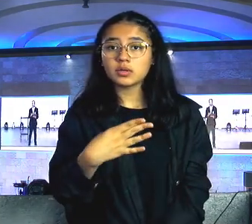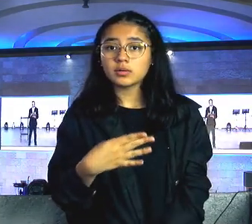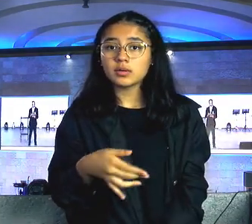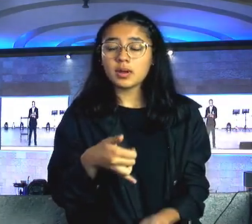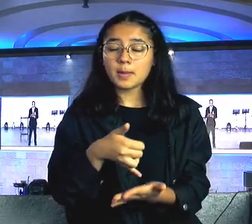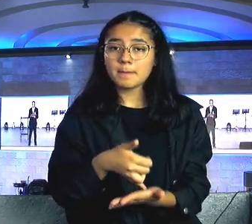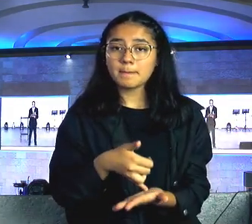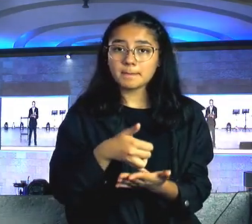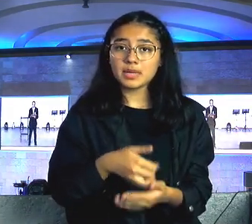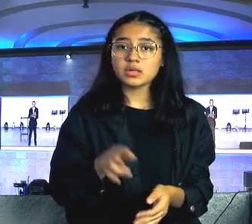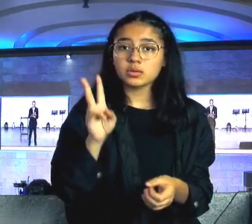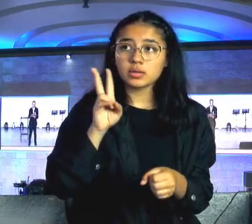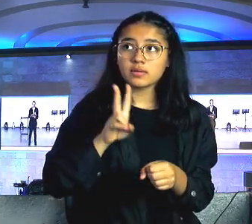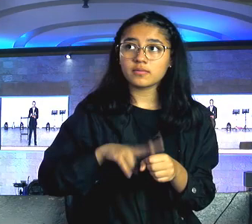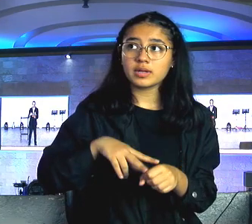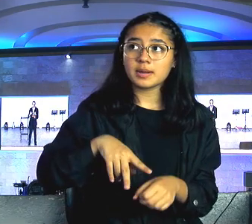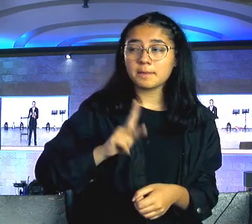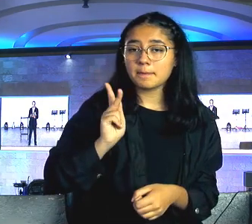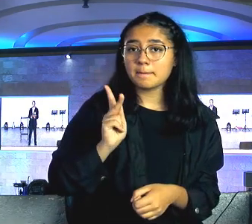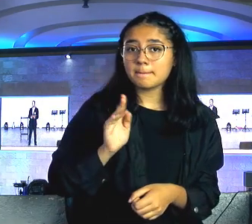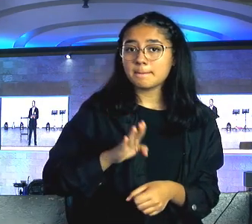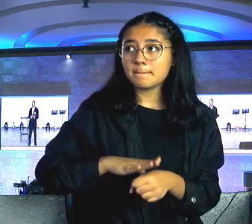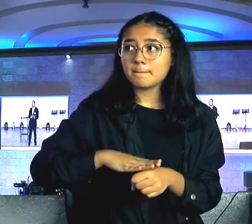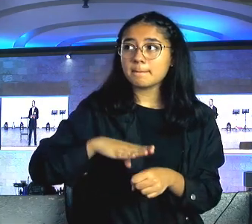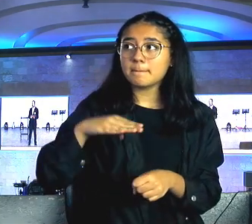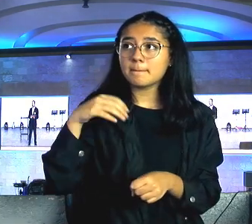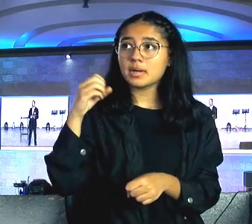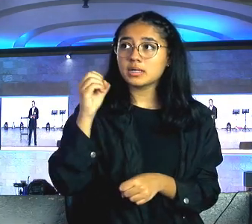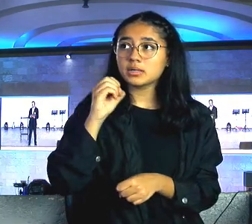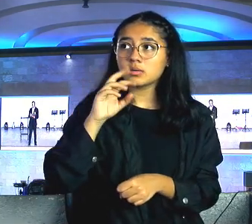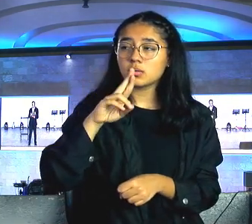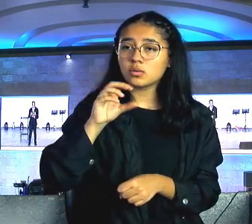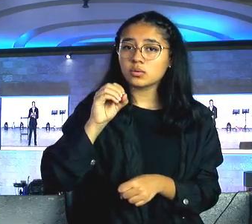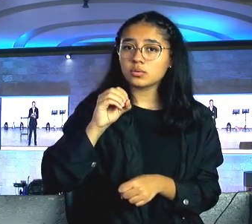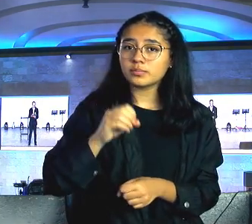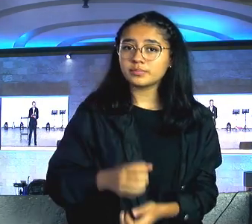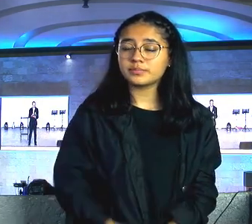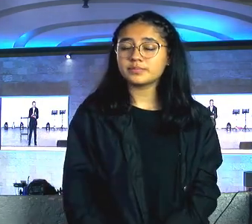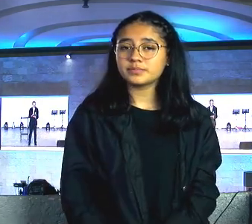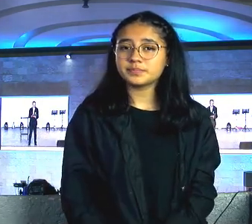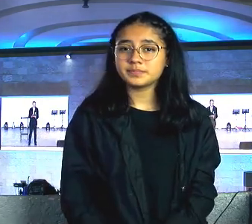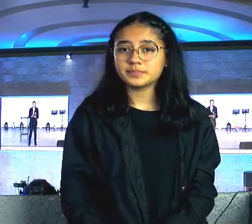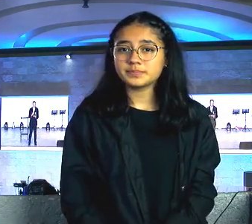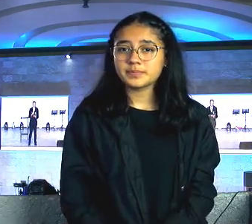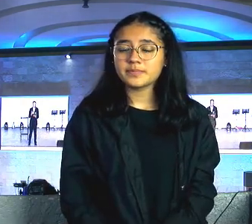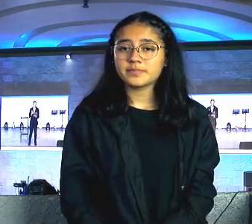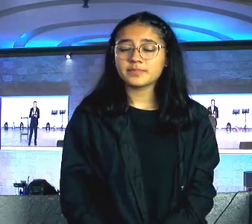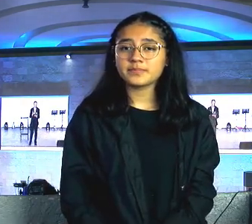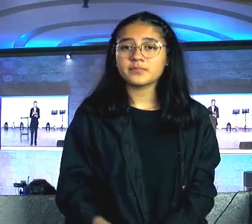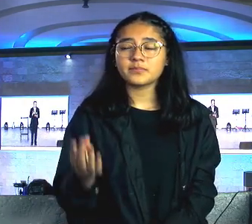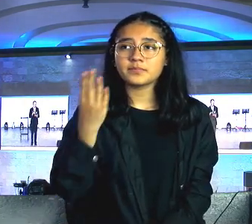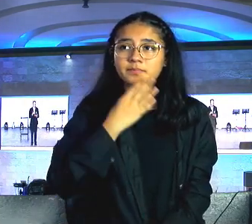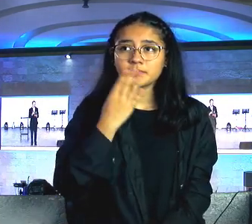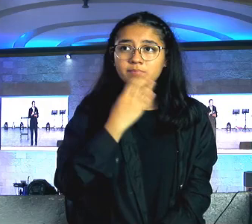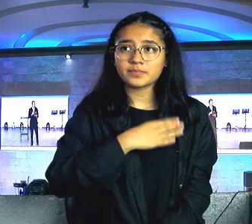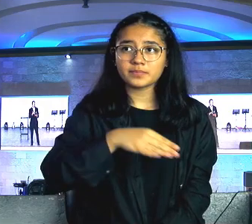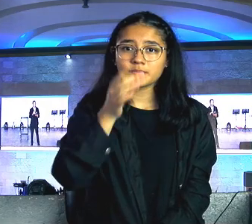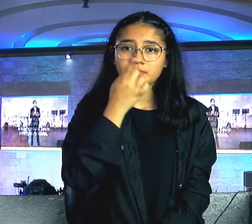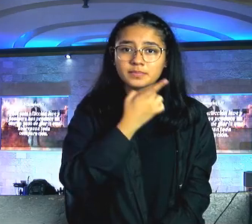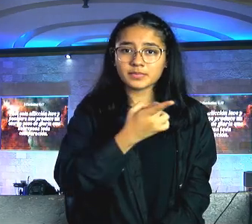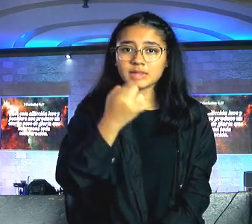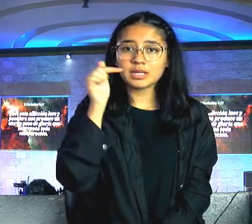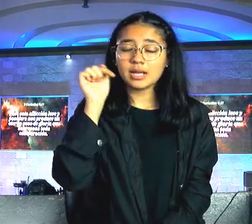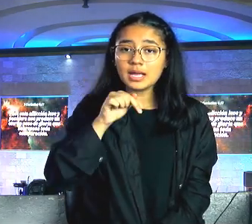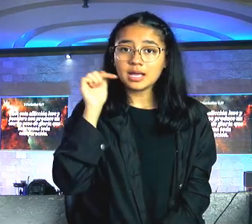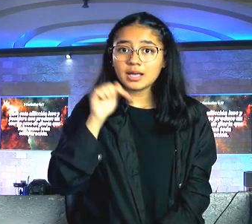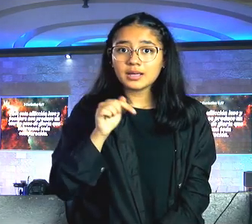que el oro y que nos ayuda a volar hasta el cielo. En 2 Corintios 4, 17 dice: pues esta